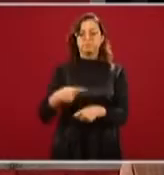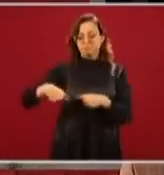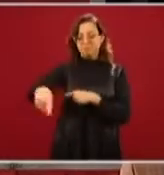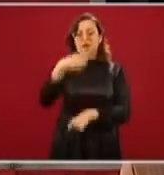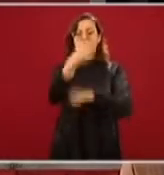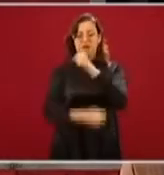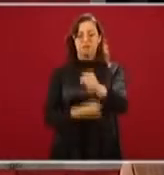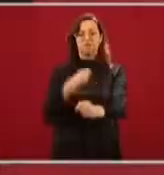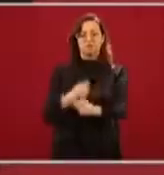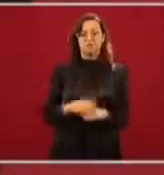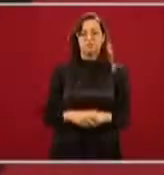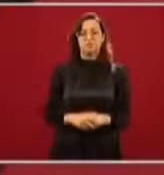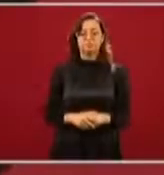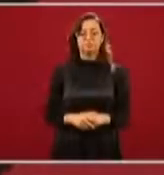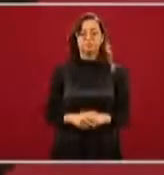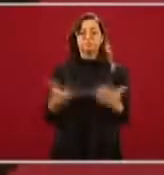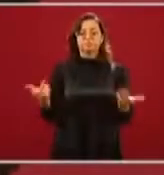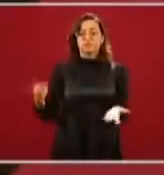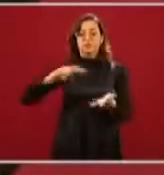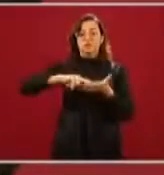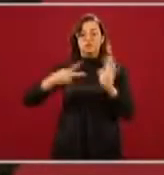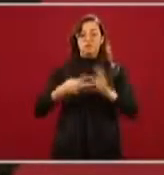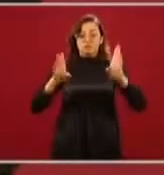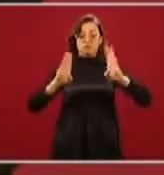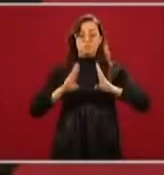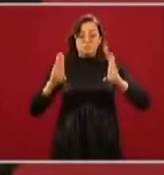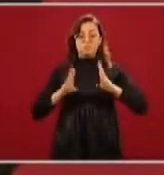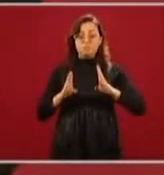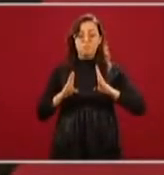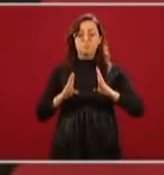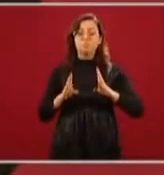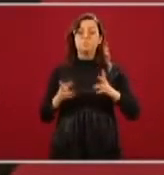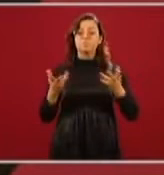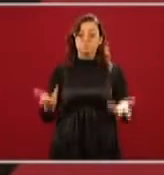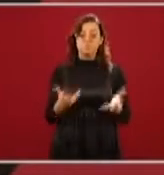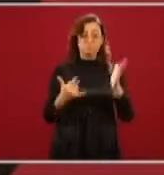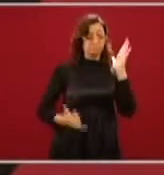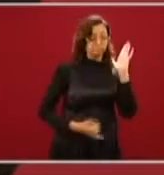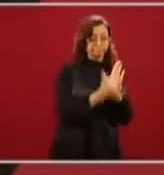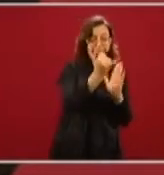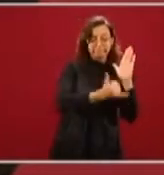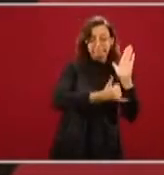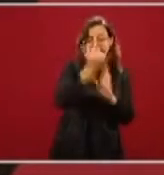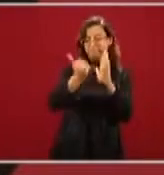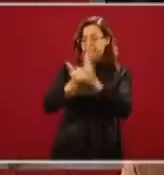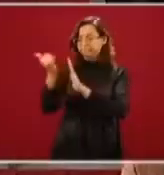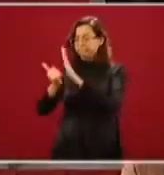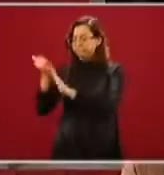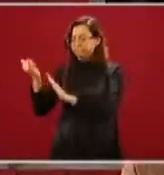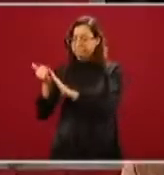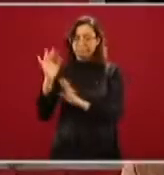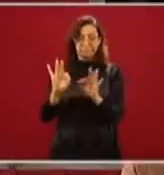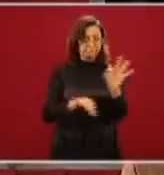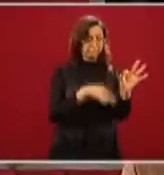año. Es así que el Cuerpo de Ingenieros del Ejército, una vez que concluya las construcciones establecidas en el Plan